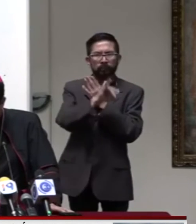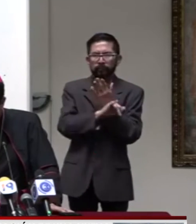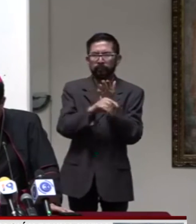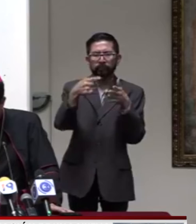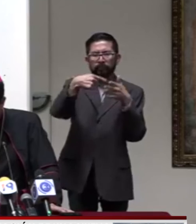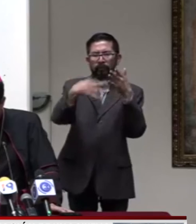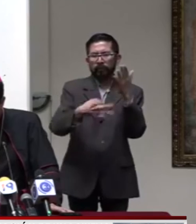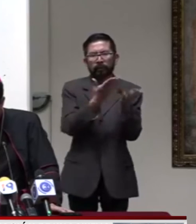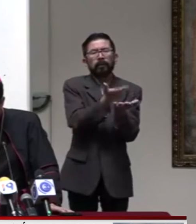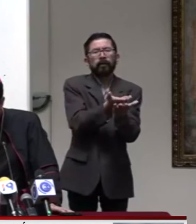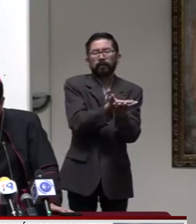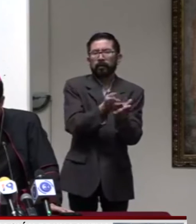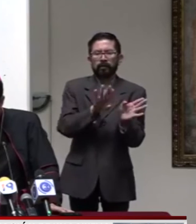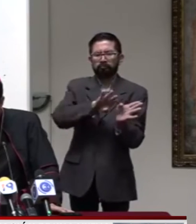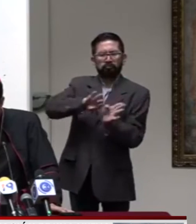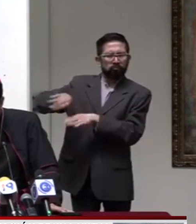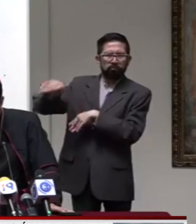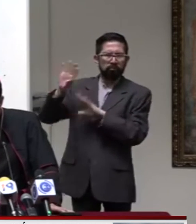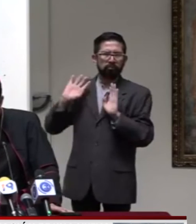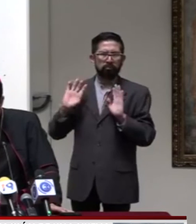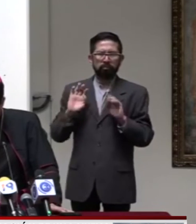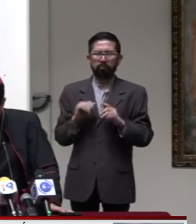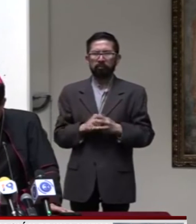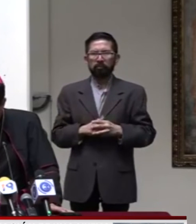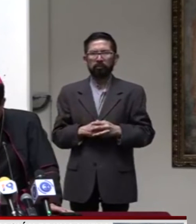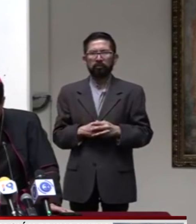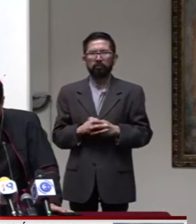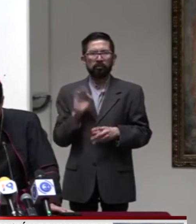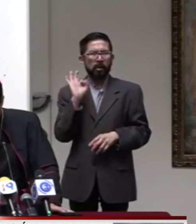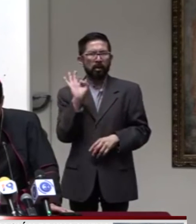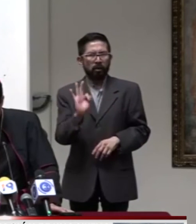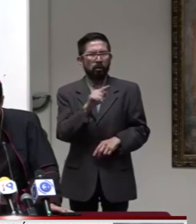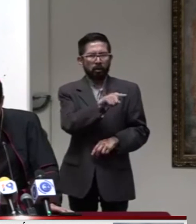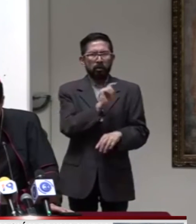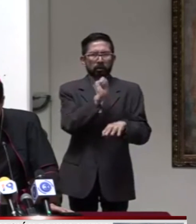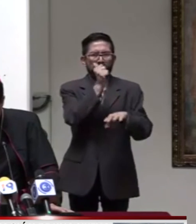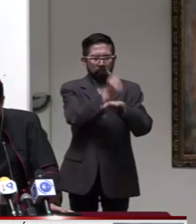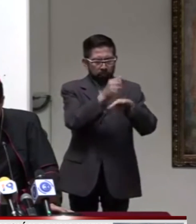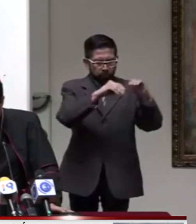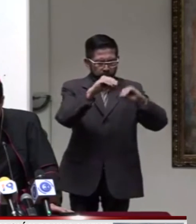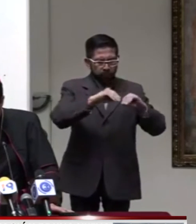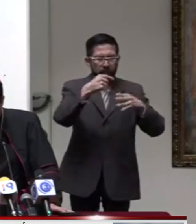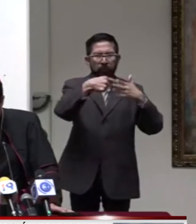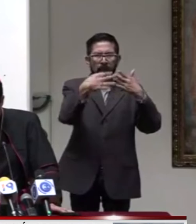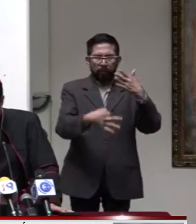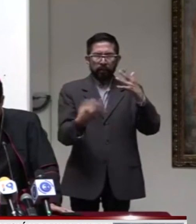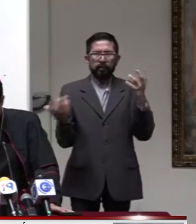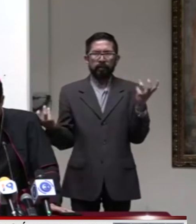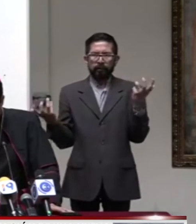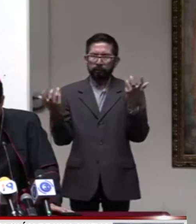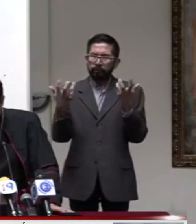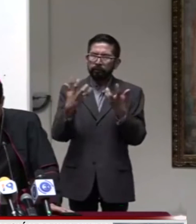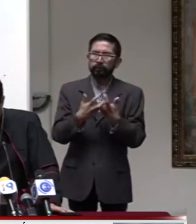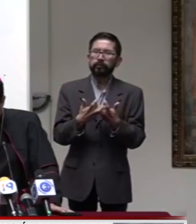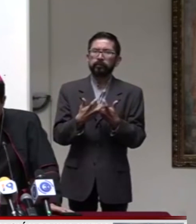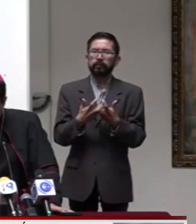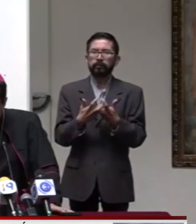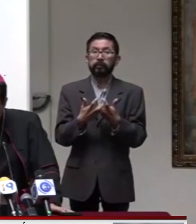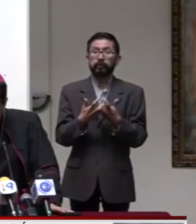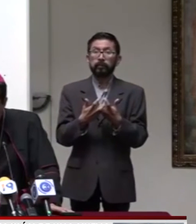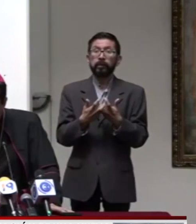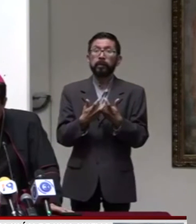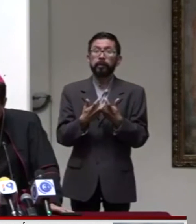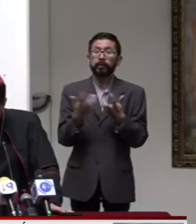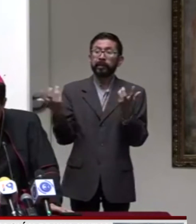ley y emitir una ley de reconciliación en el